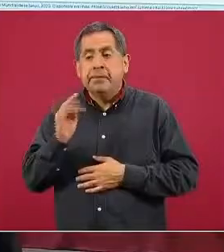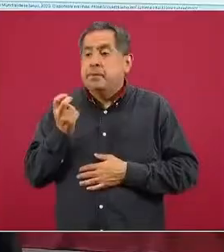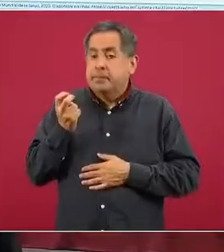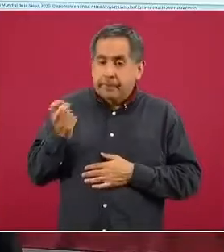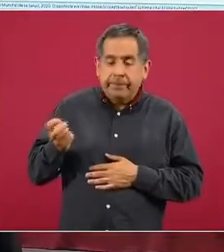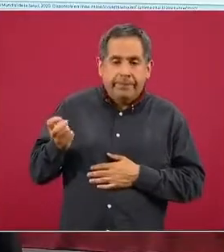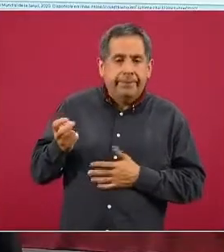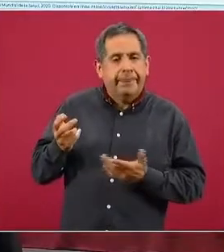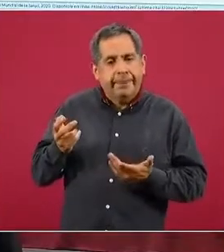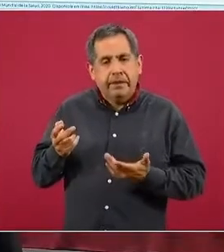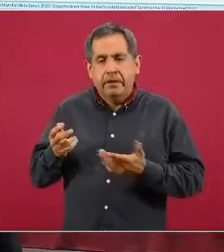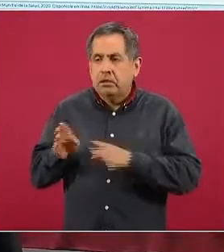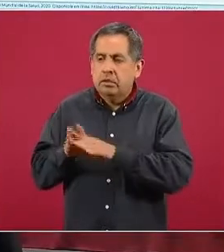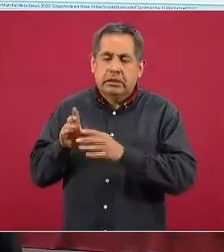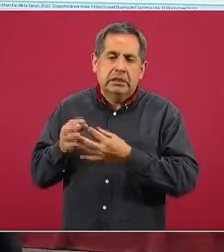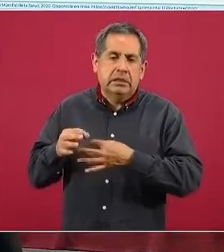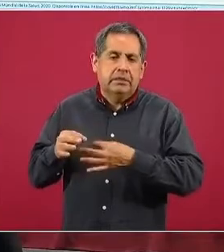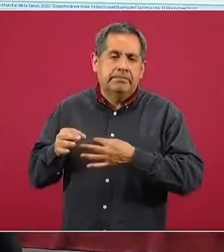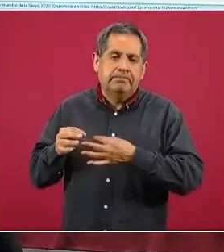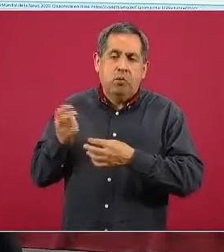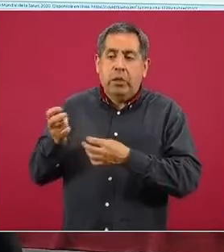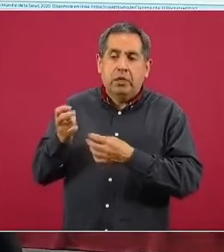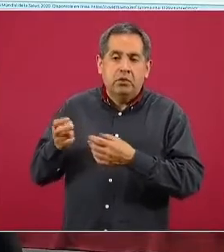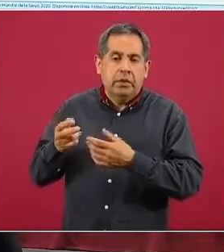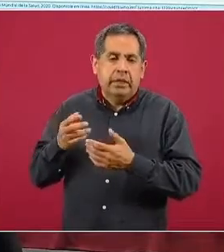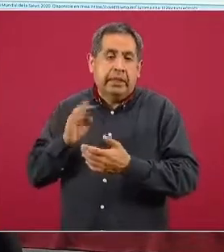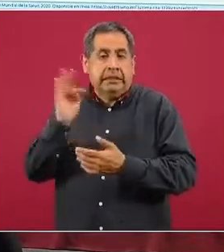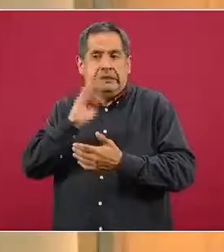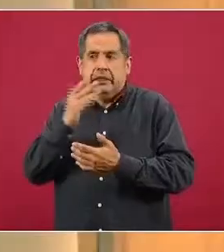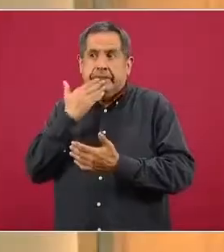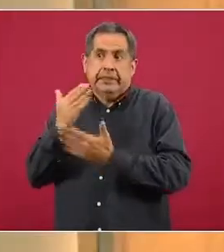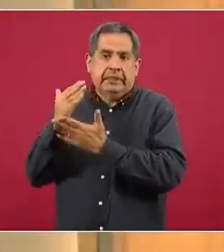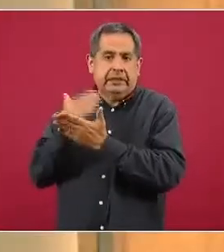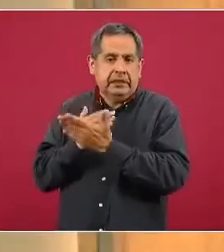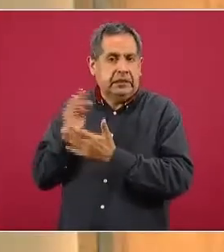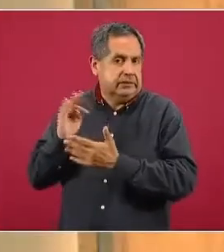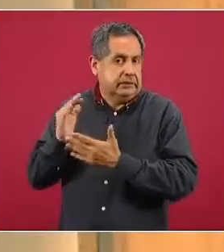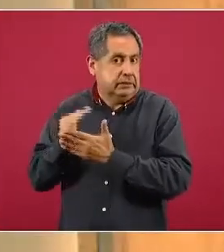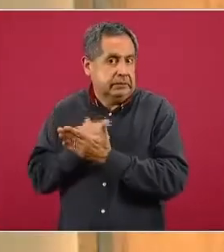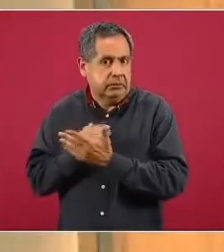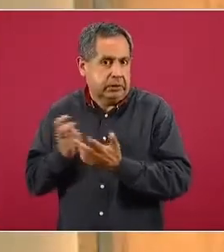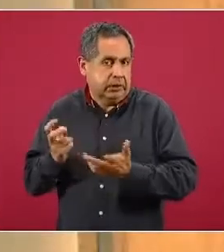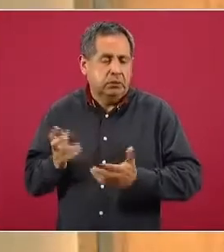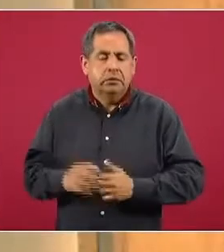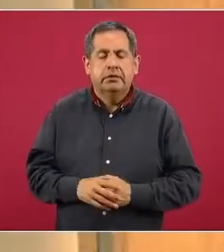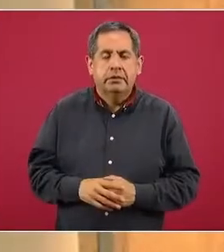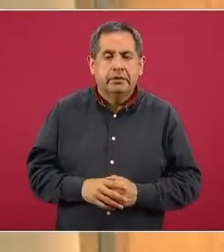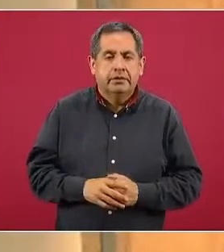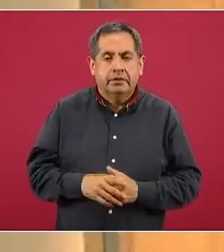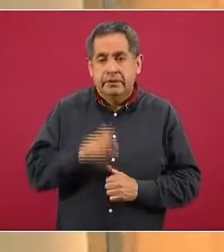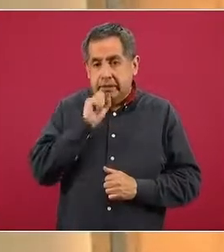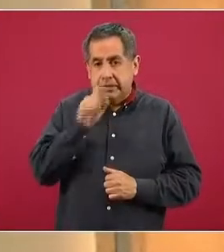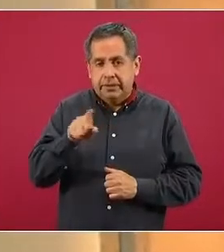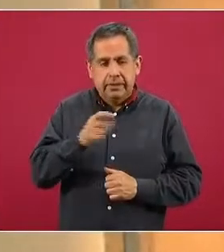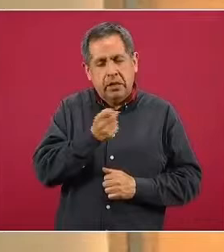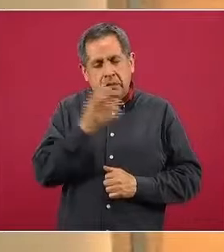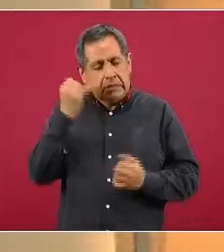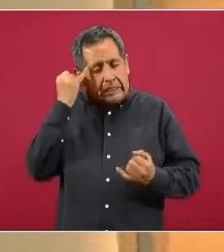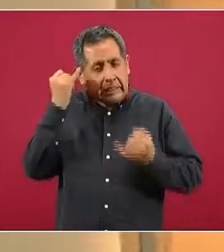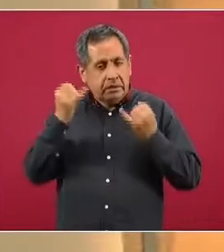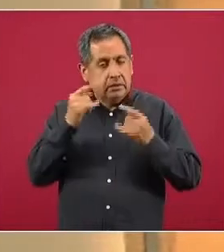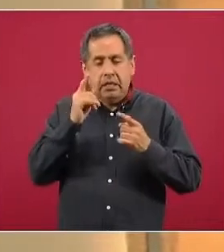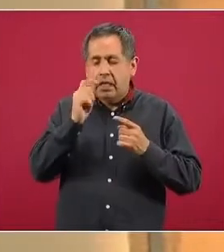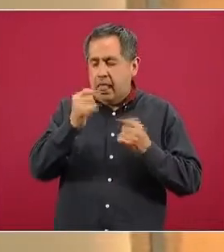tipo de elementos juegan un papel directo en el control de la epidemia. También se especuló, esto fue